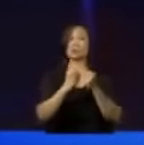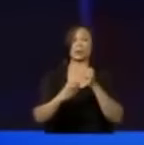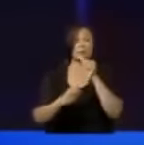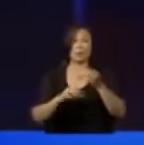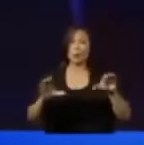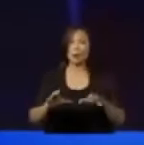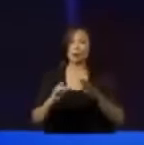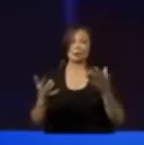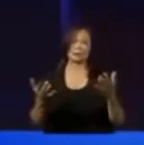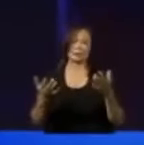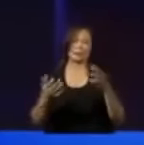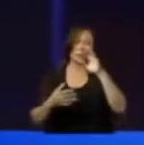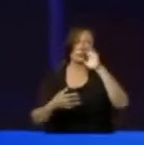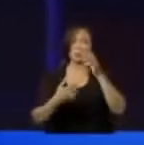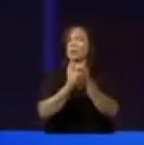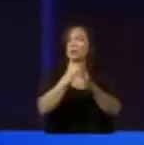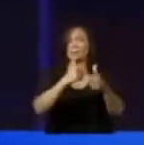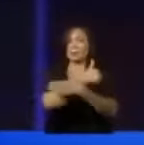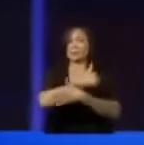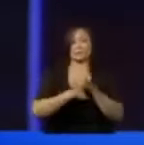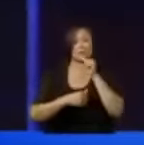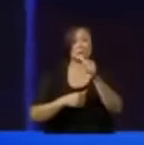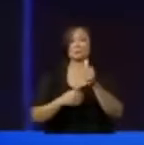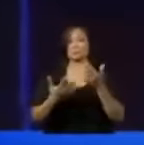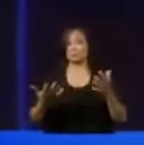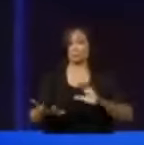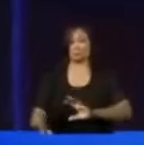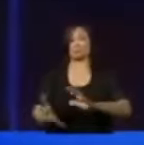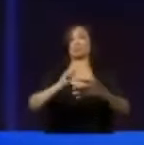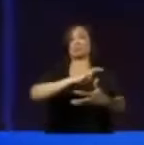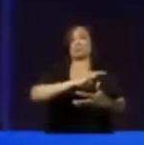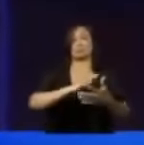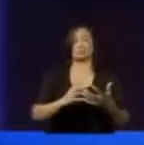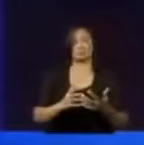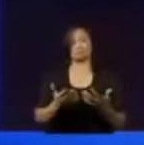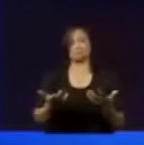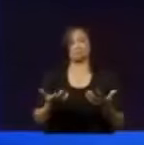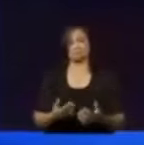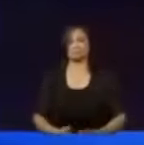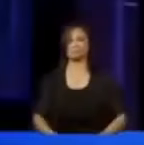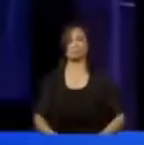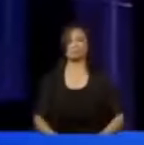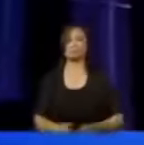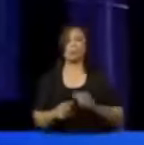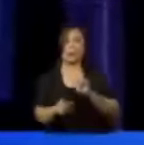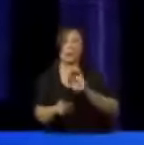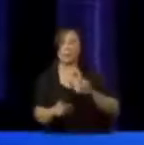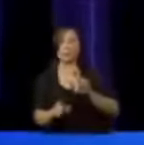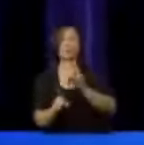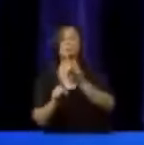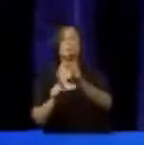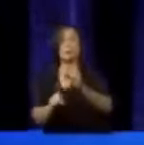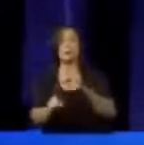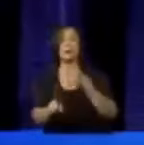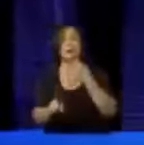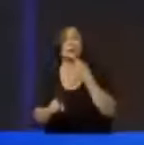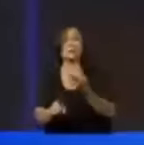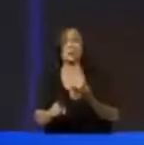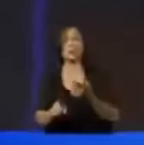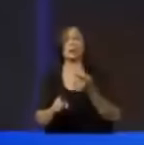que no lo haga, un país que no lo haga, no sería un caos y una anarquía. Candidato Abel Martínez. Lo de decir